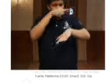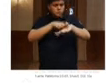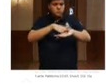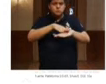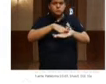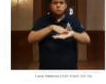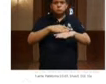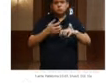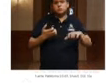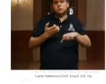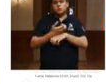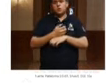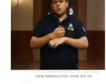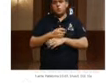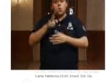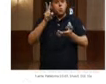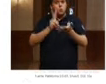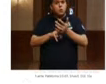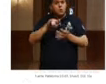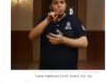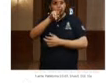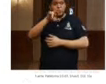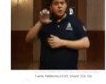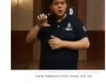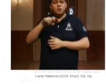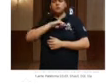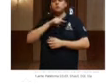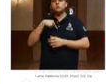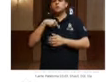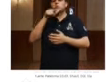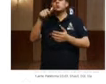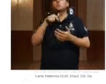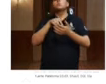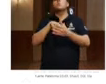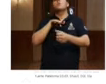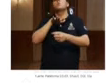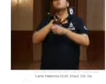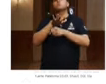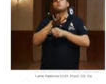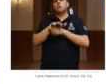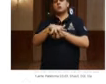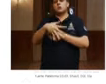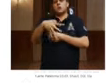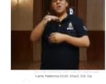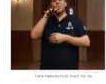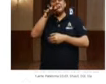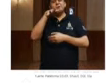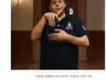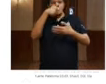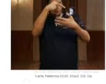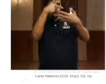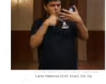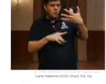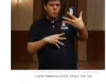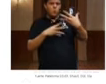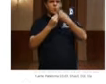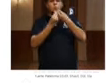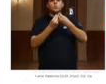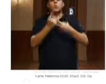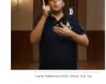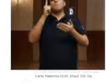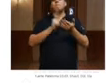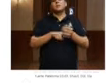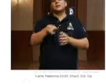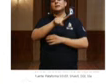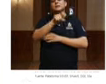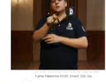cifras del INDRE, Nuevo León está en el lugar número 19 con 1,149 casos.